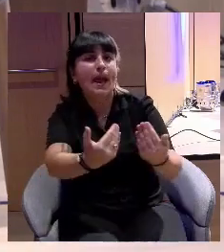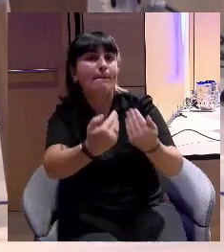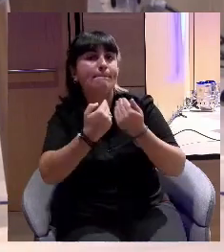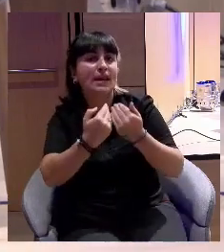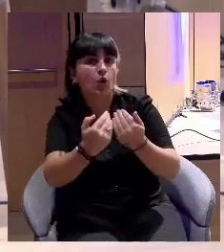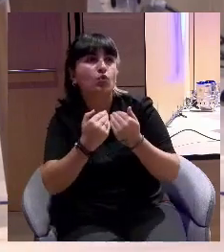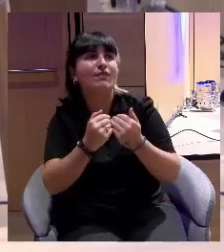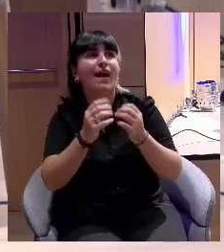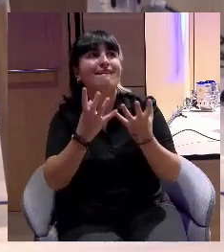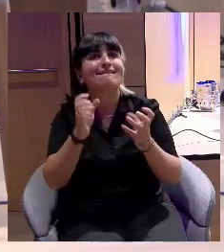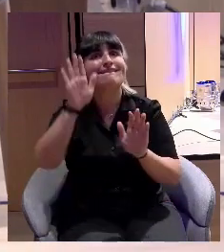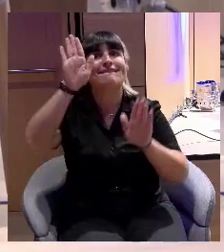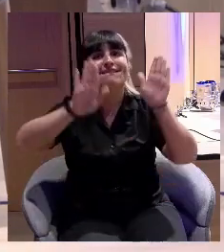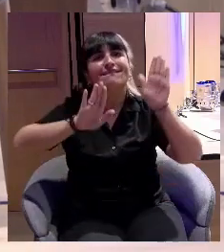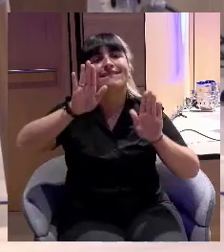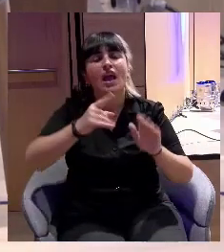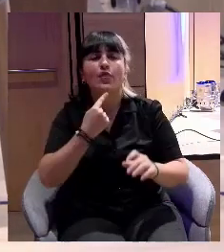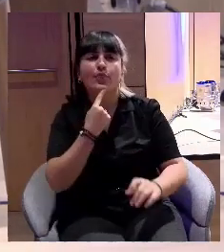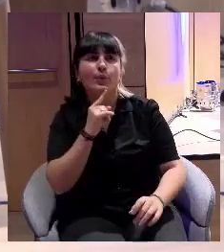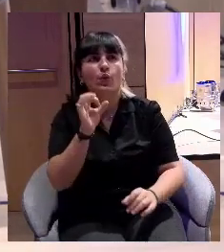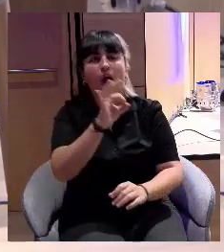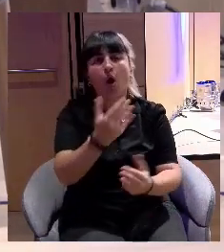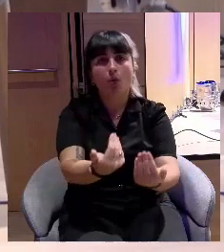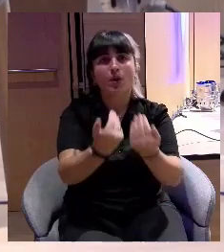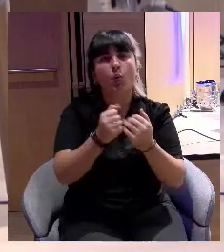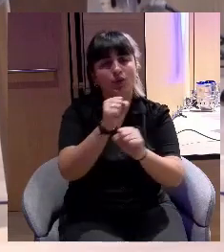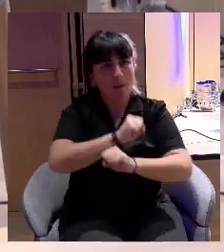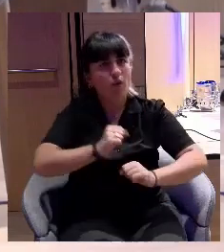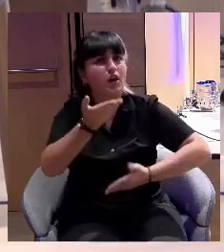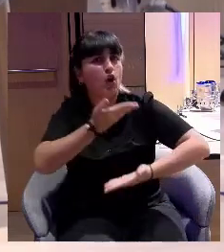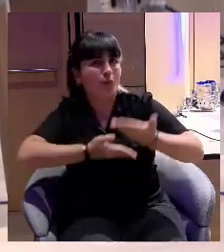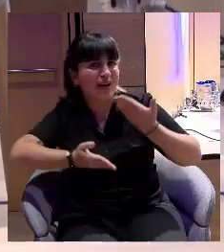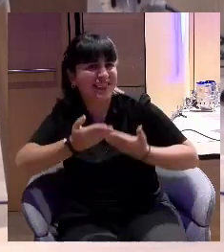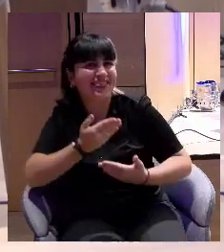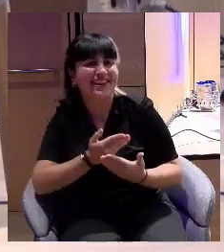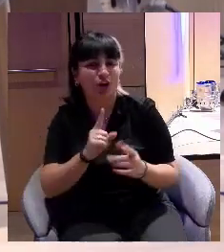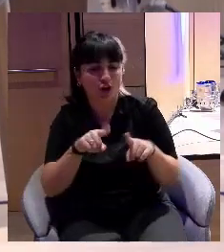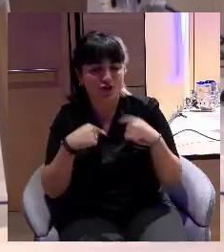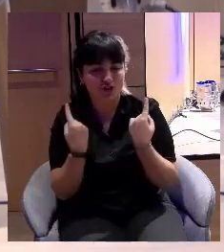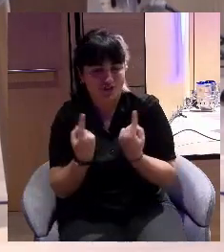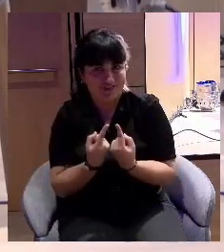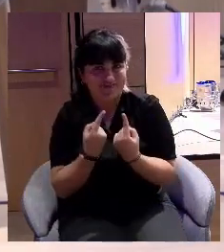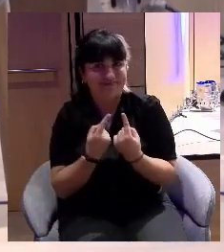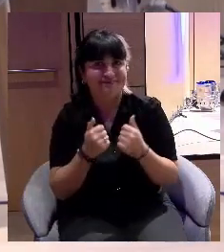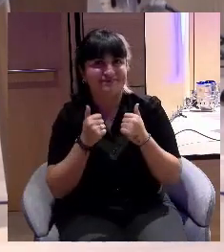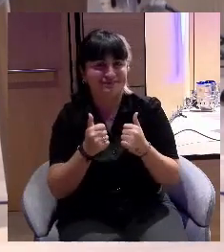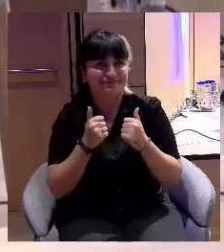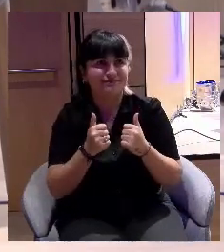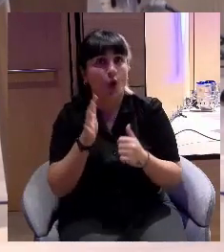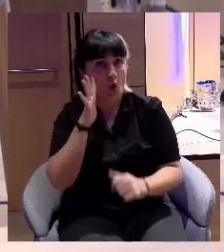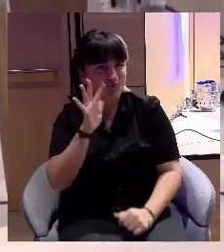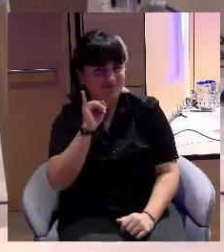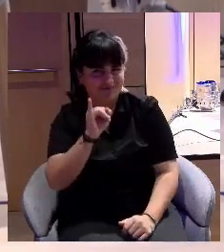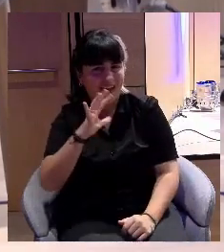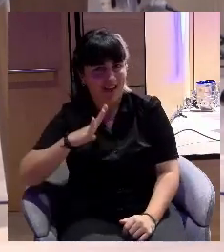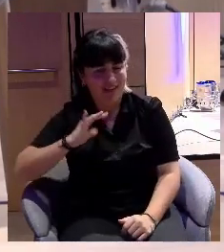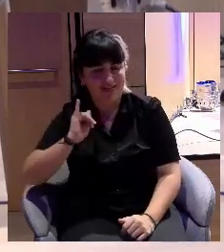alguien te provoca o tiene ganas de compartir su perspectiva o de hacernos consultas, también va a haber esa posibilidad.